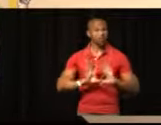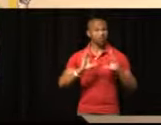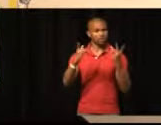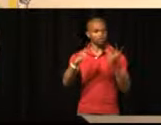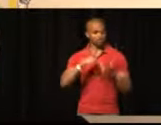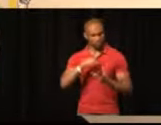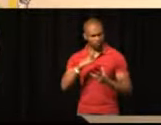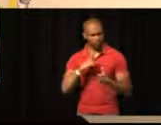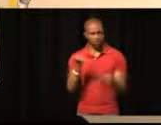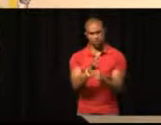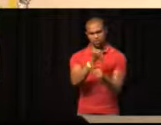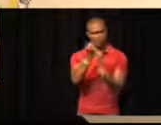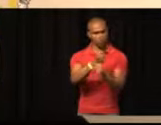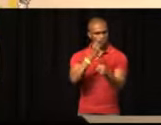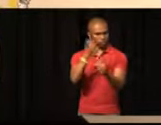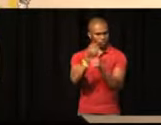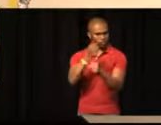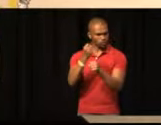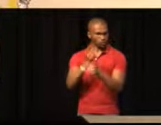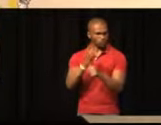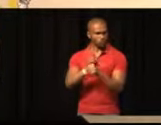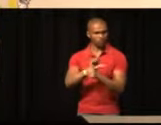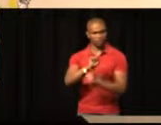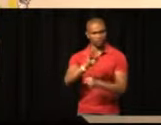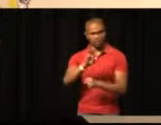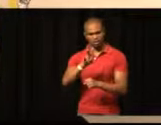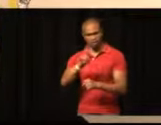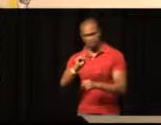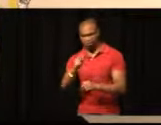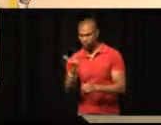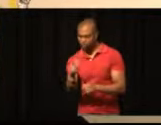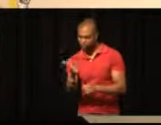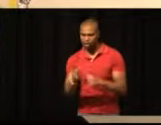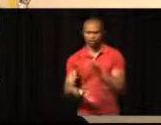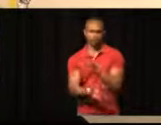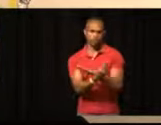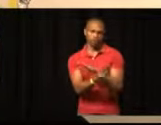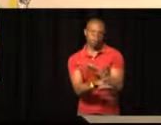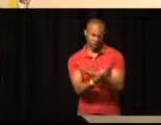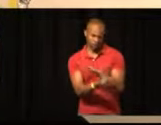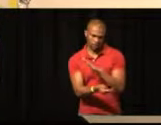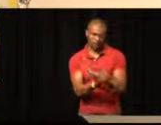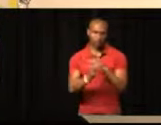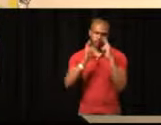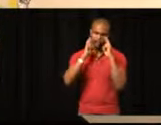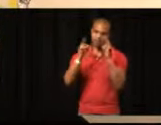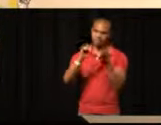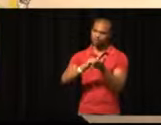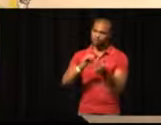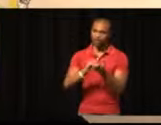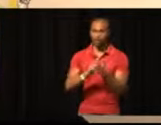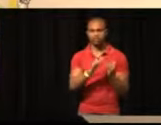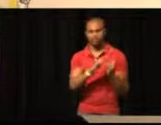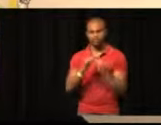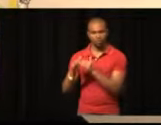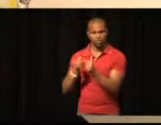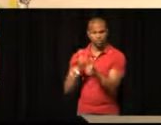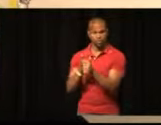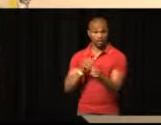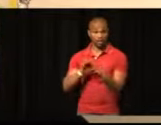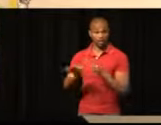pre-eventos? ¿Ocurren obras y construcciones no sustentables? Si ocurre incorrupción y